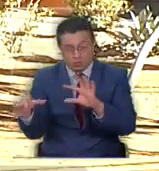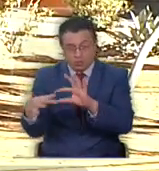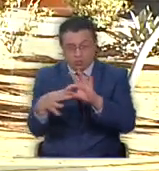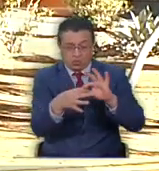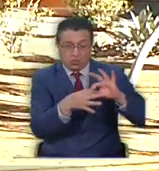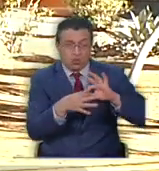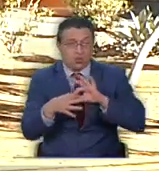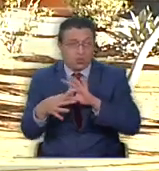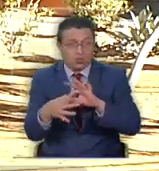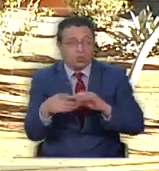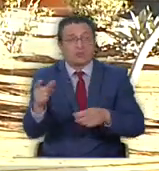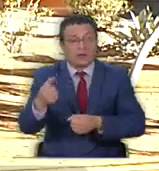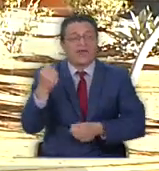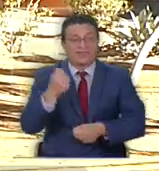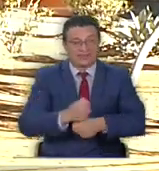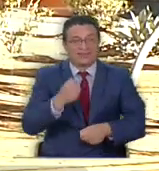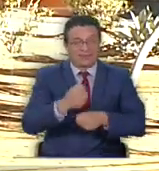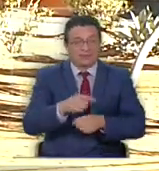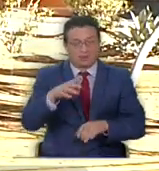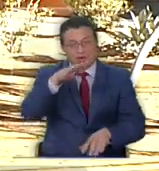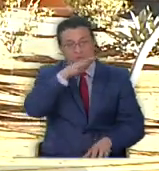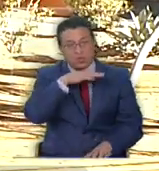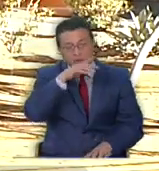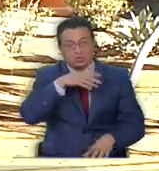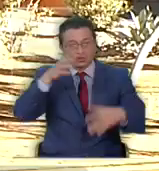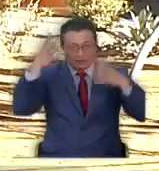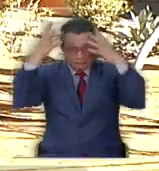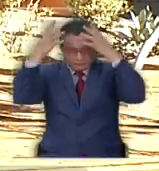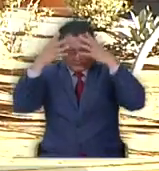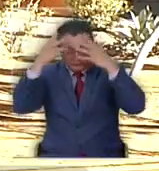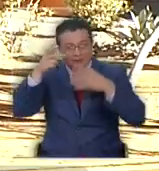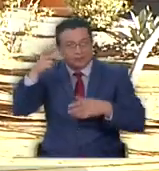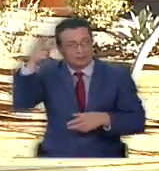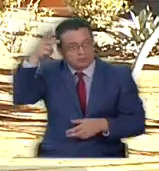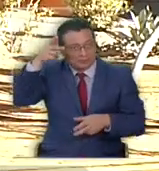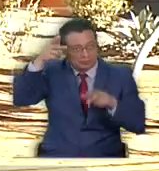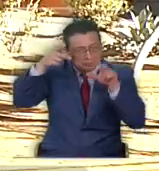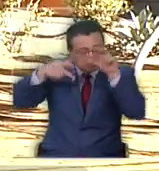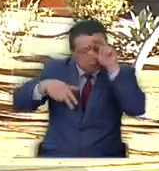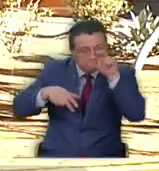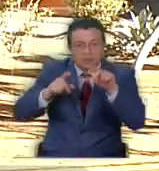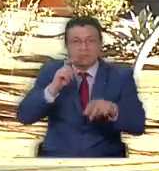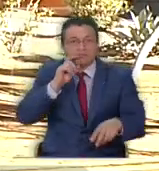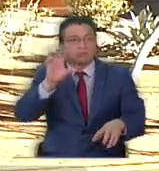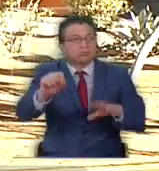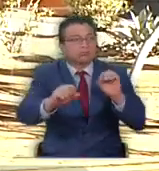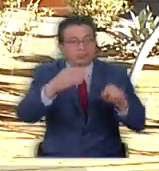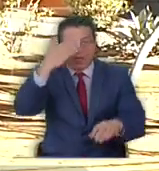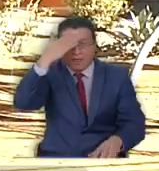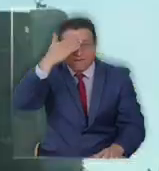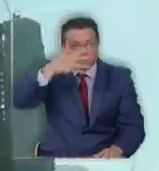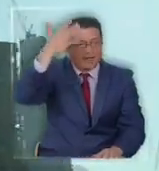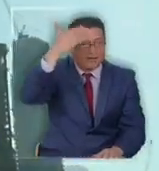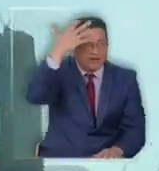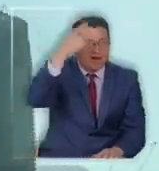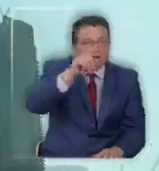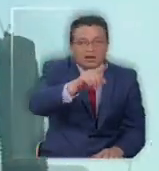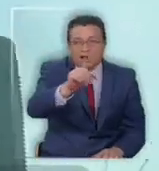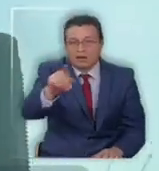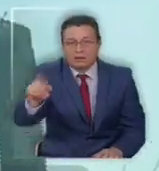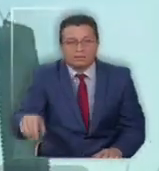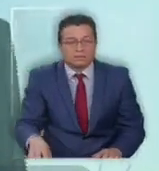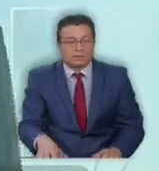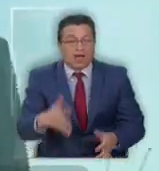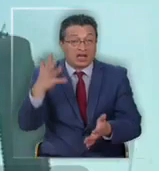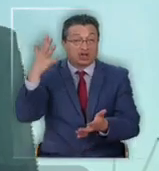conjunto están trabajando y usando este tipo de cascos para determinar y de ver quiénes tienen altas temperaturas en lugares públicos.